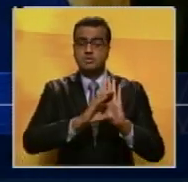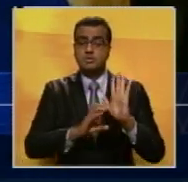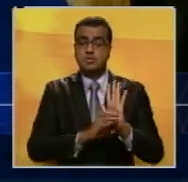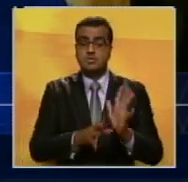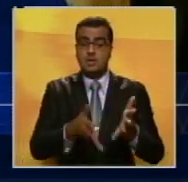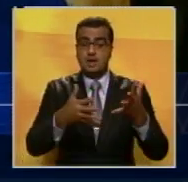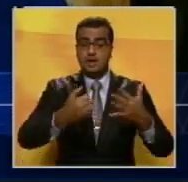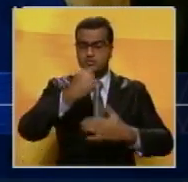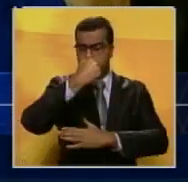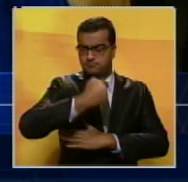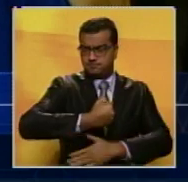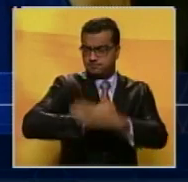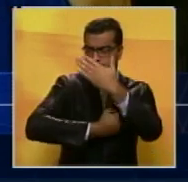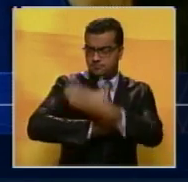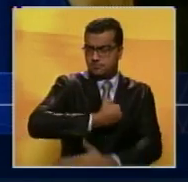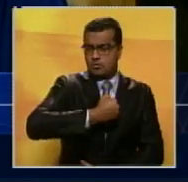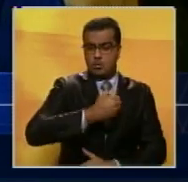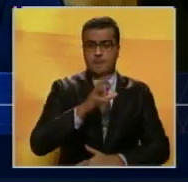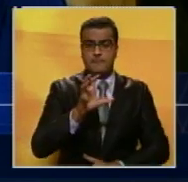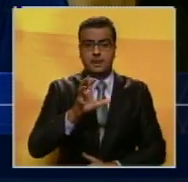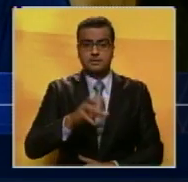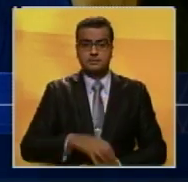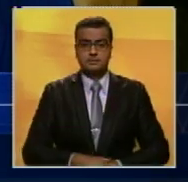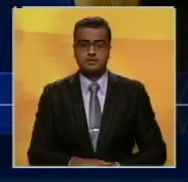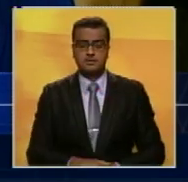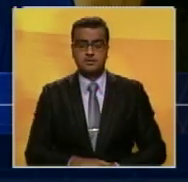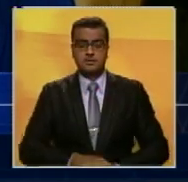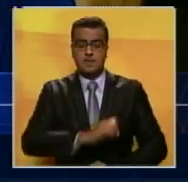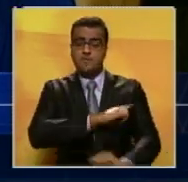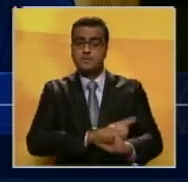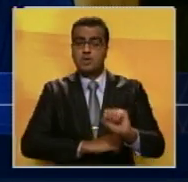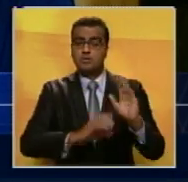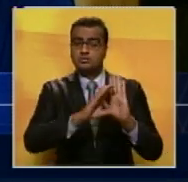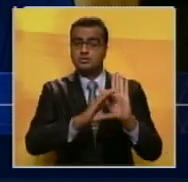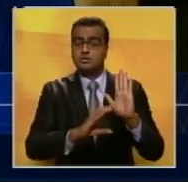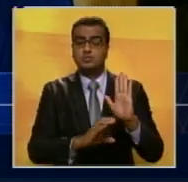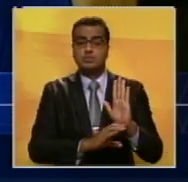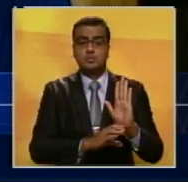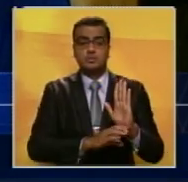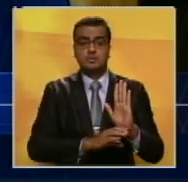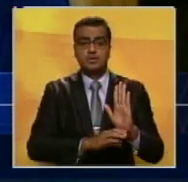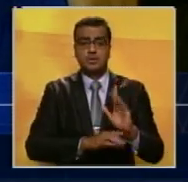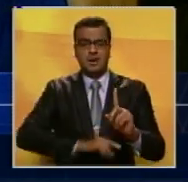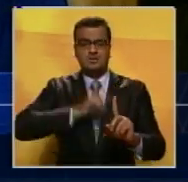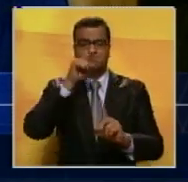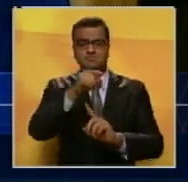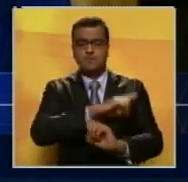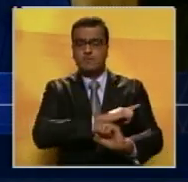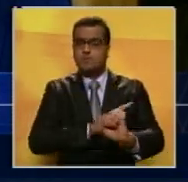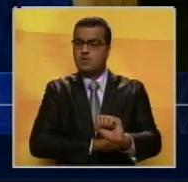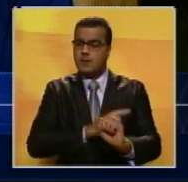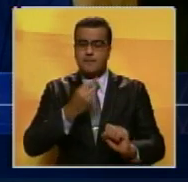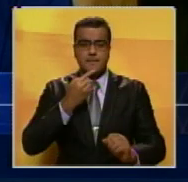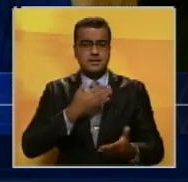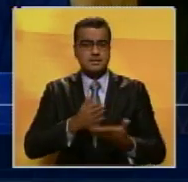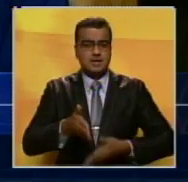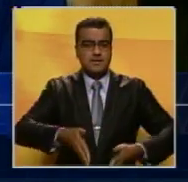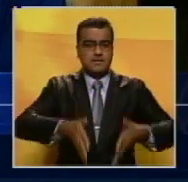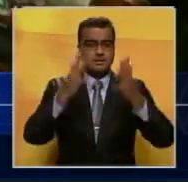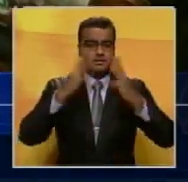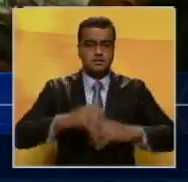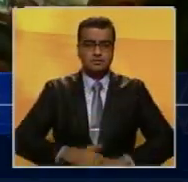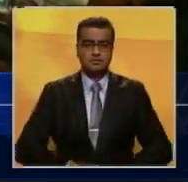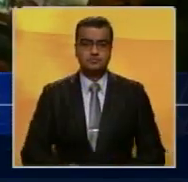gran escudo del país hoy y es el poder constituyente la gran lanza para poder avanzar. El jefe de